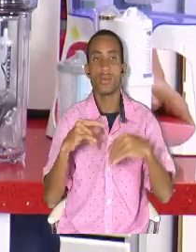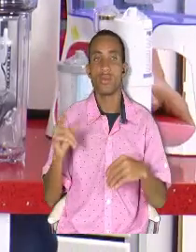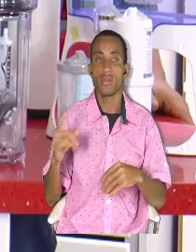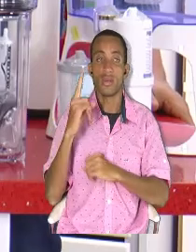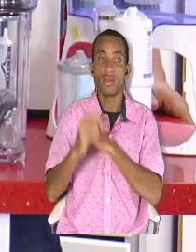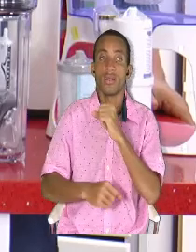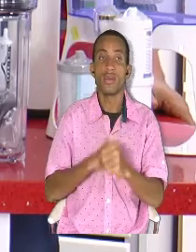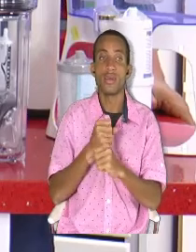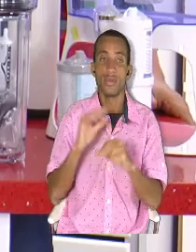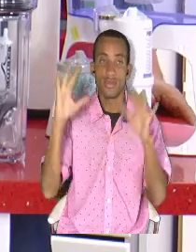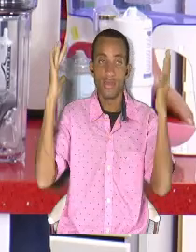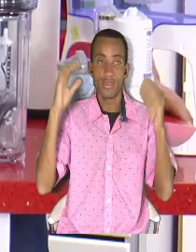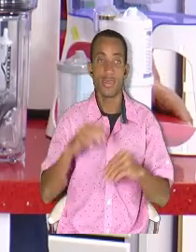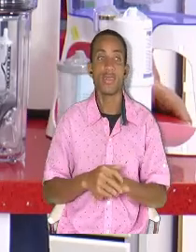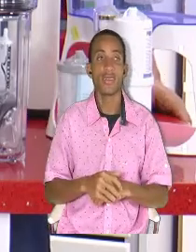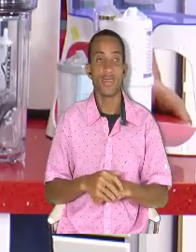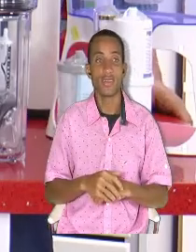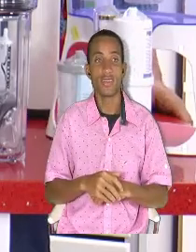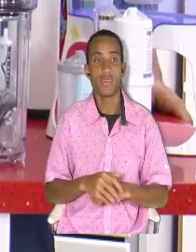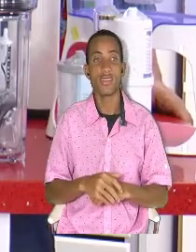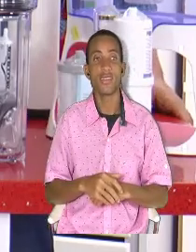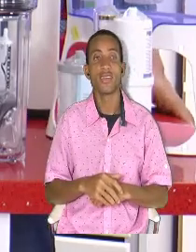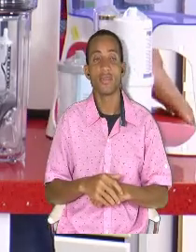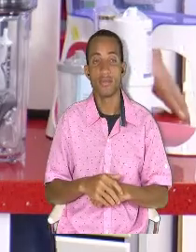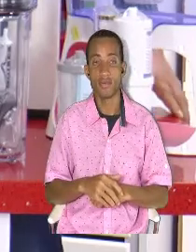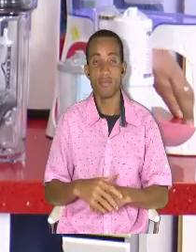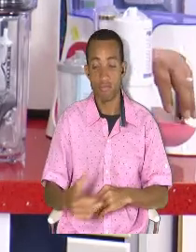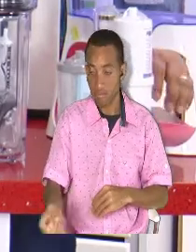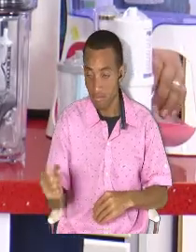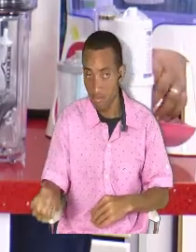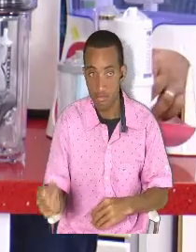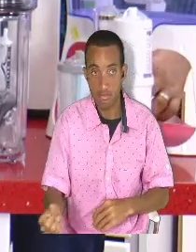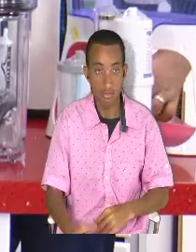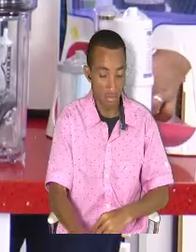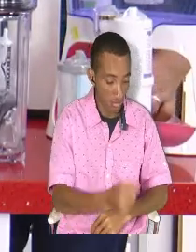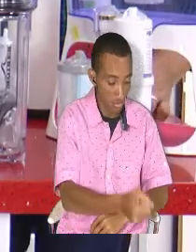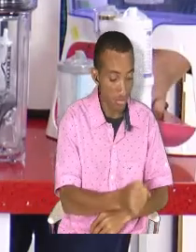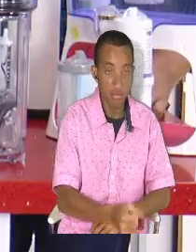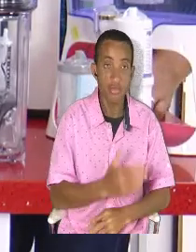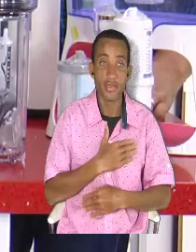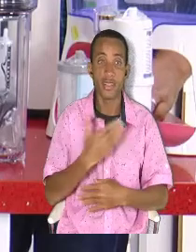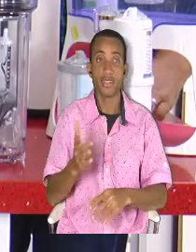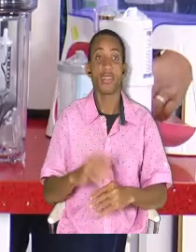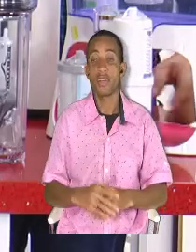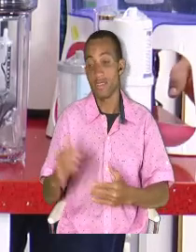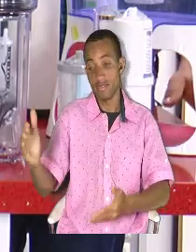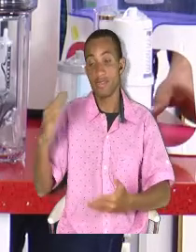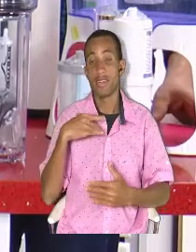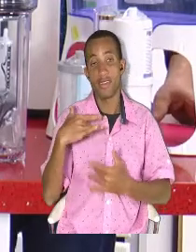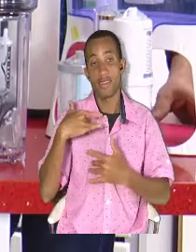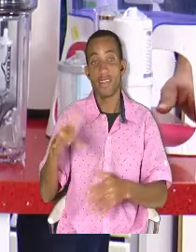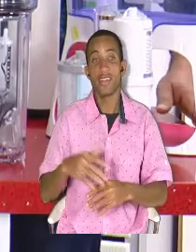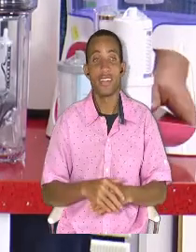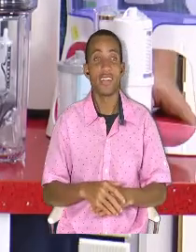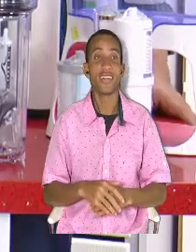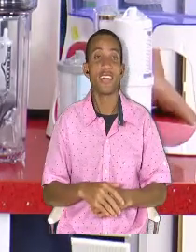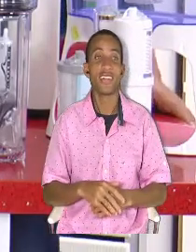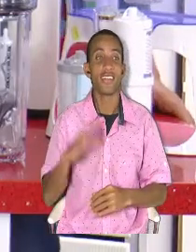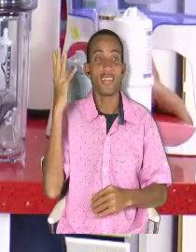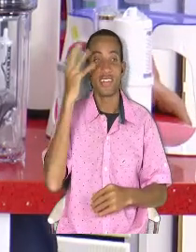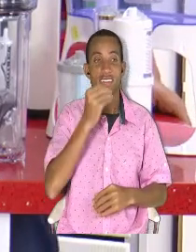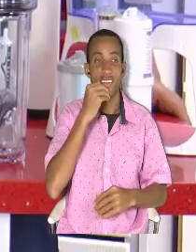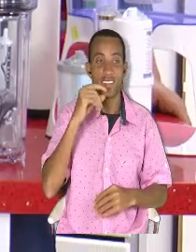celebrarme. Ah, sí, estaba de cumpleaños. Claro, feliz cumpleaños, gracias, Miguel. Gracias, bueno, todavía sí recibo regalos. Todavía recibe regalos, gente bonita de Arranca, ¿vio? Él